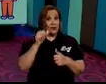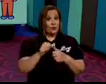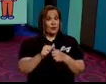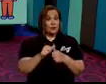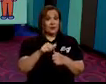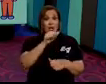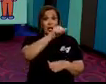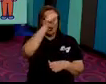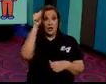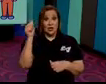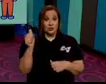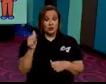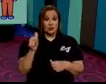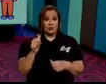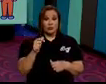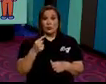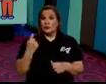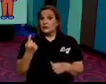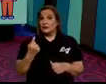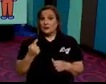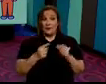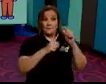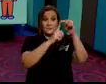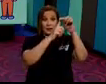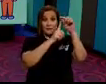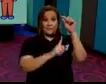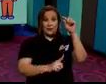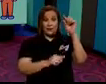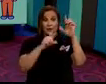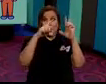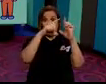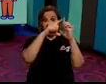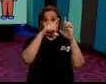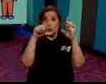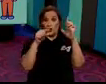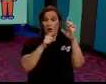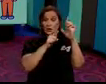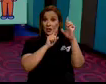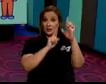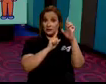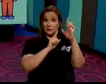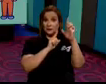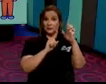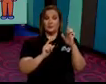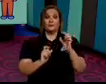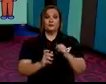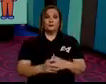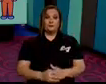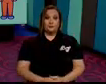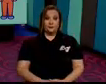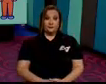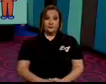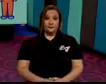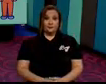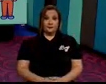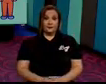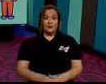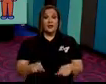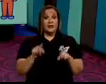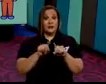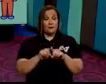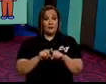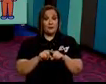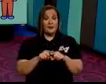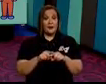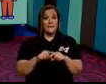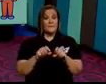témpera. Puedes utilizar el pincel. ¿Ok? O también podemos utilizar